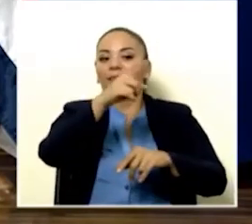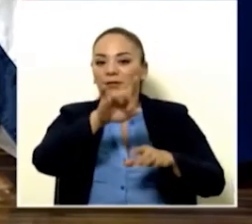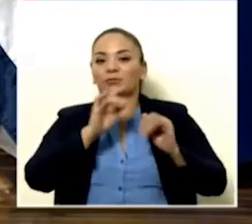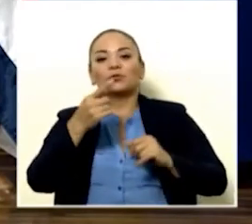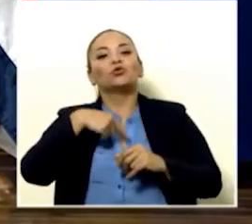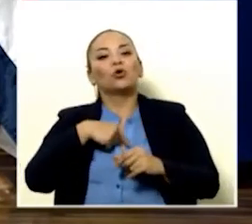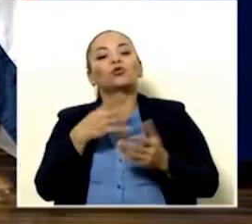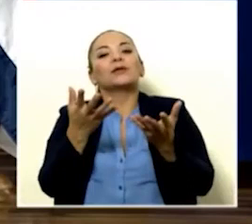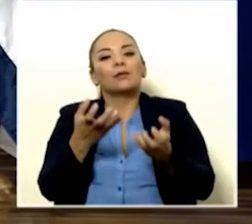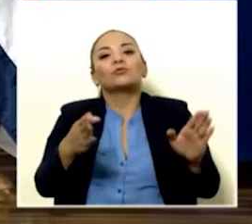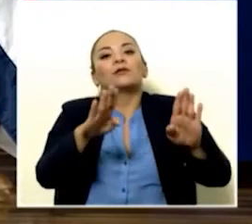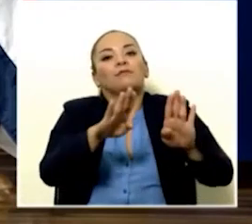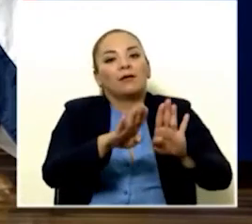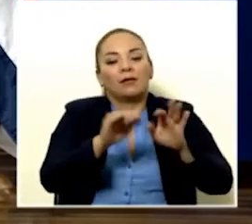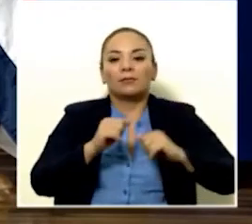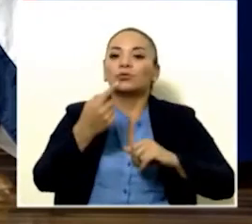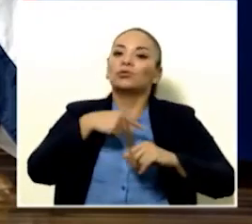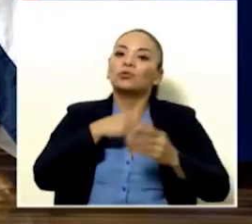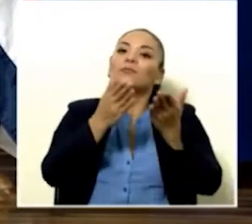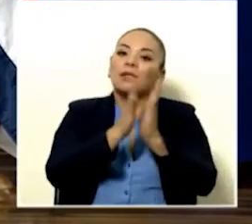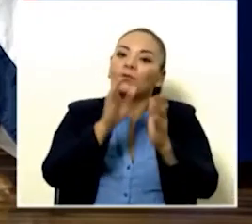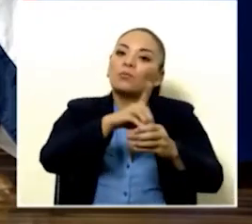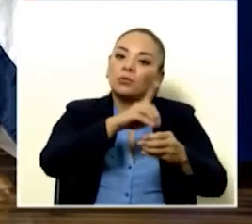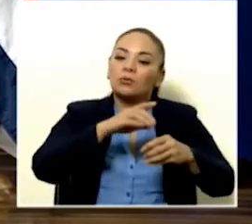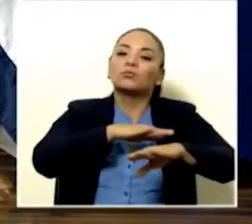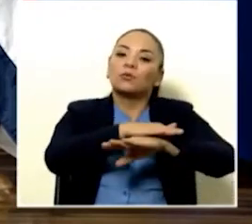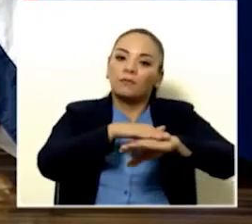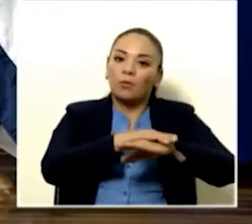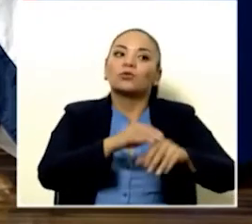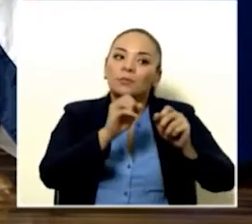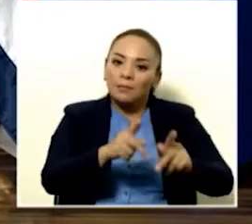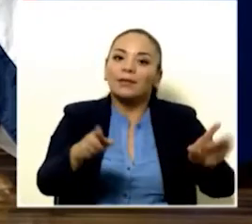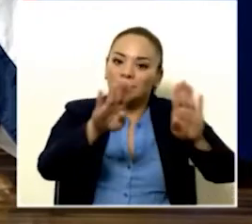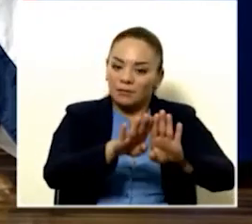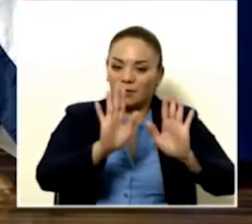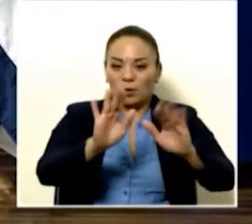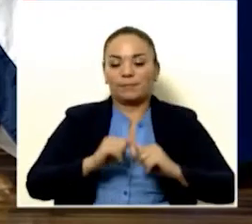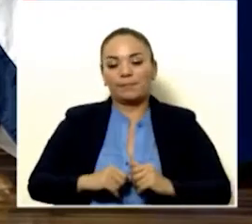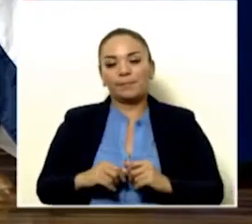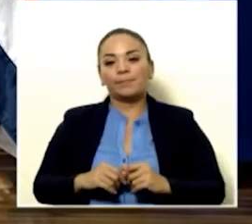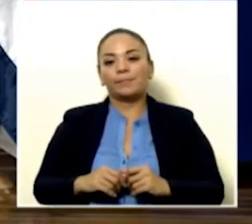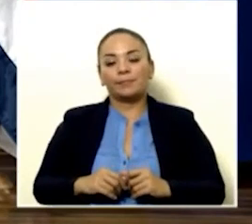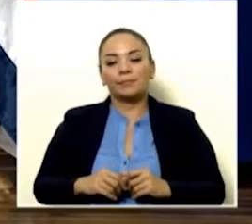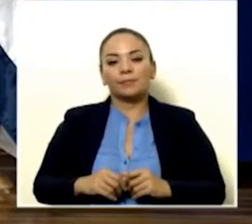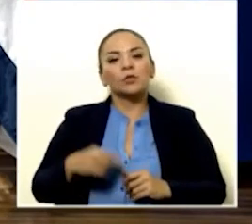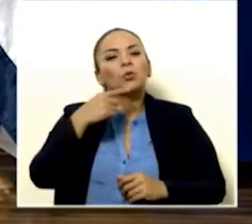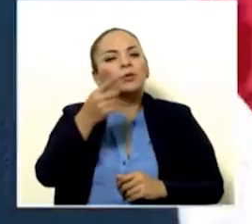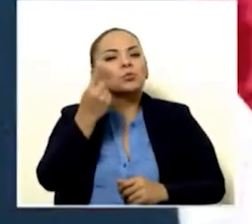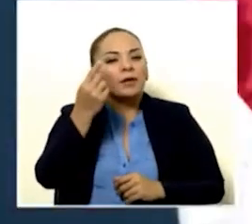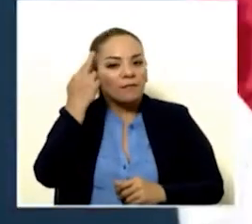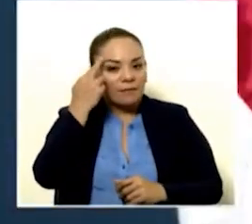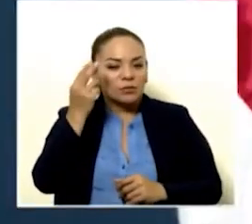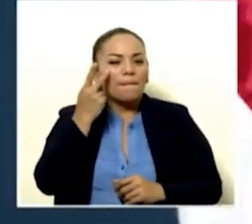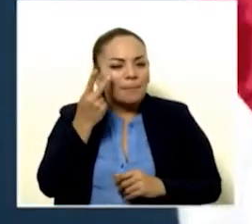queremos cerrar, el que le estamos pidiendo a los diputados que por favor nos dejen. Pero yo quiero hacer una reflexión que va más allá de